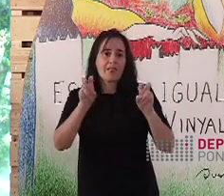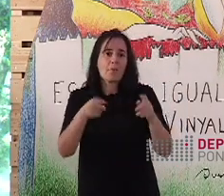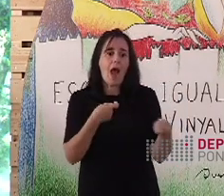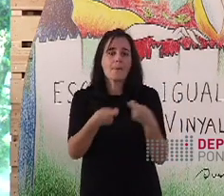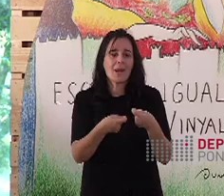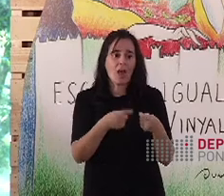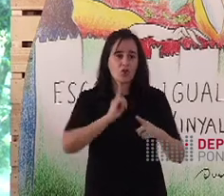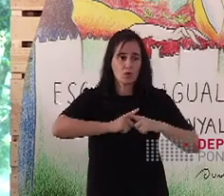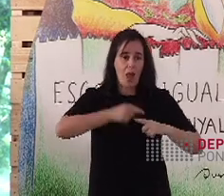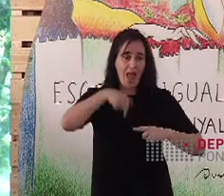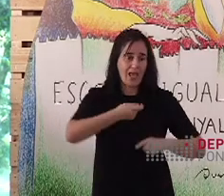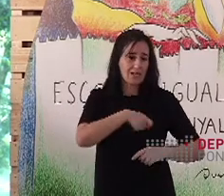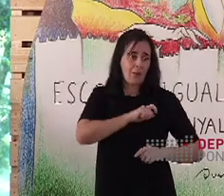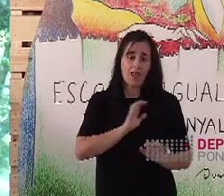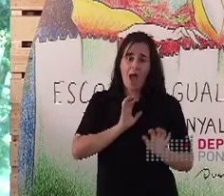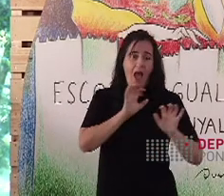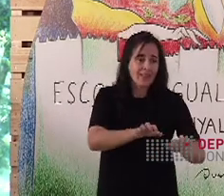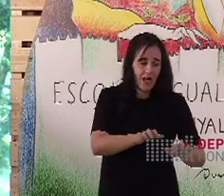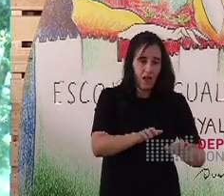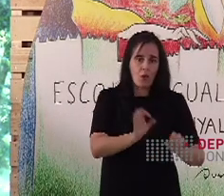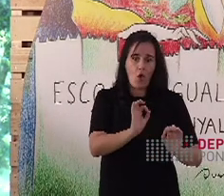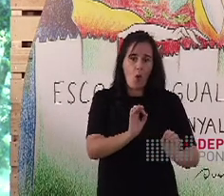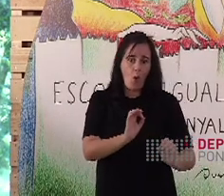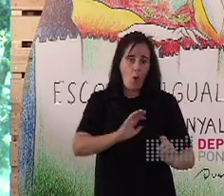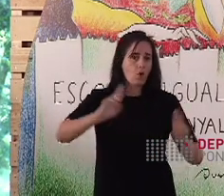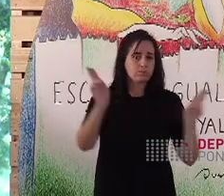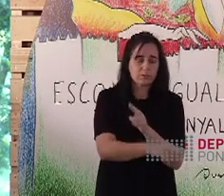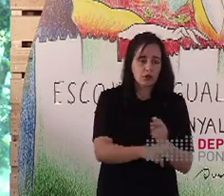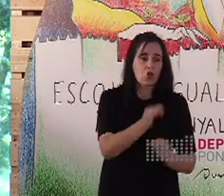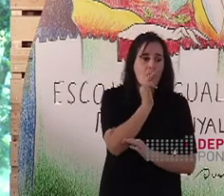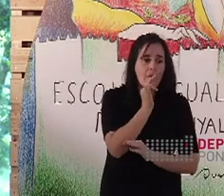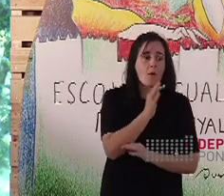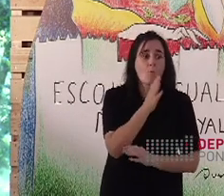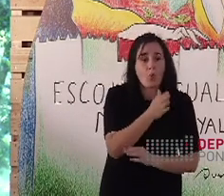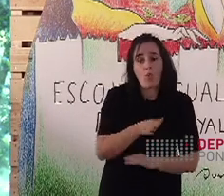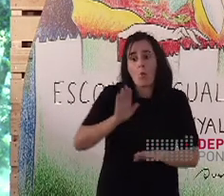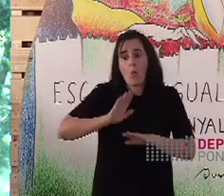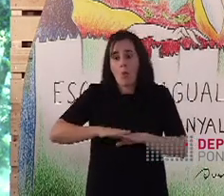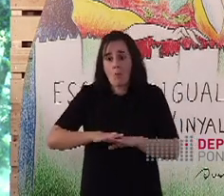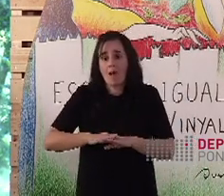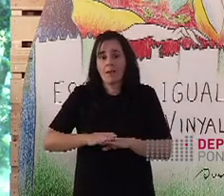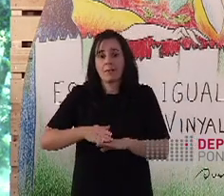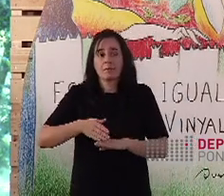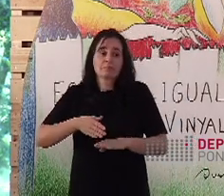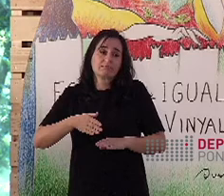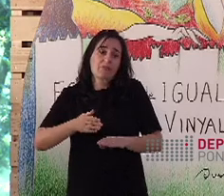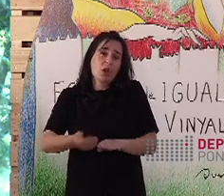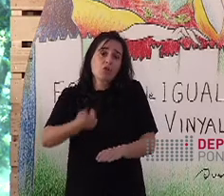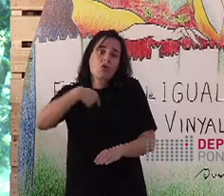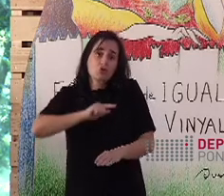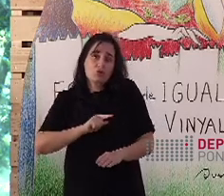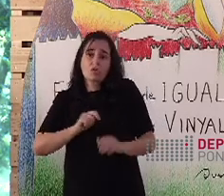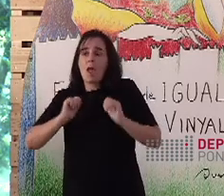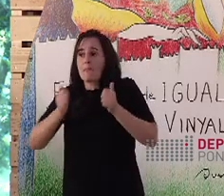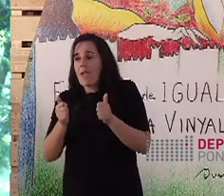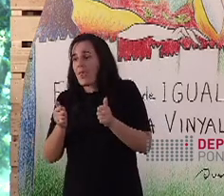en España en general, se debe principalmente a esa coartada de que, bueno, vamos a tocar unha